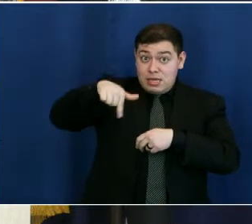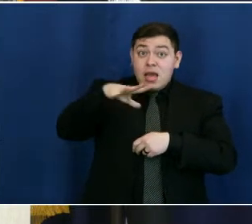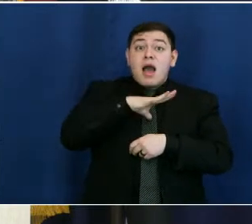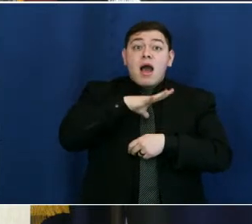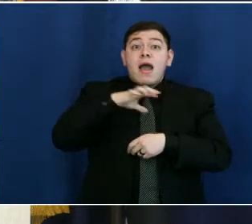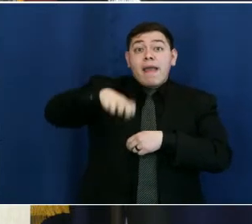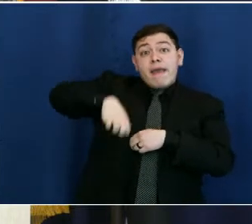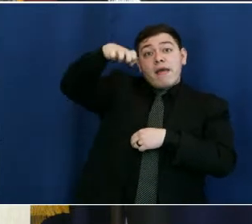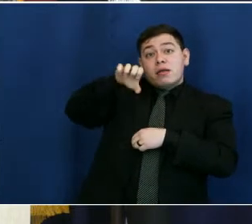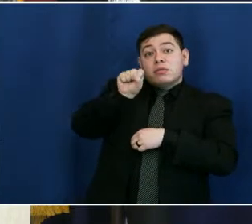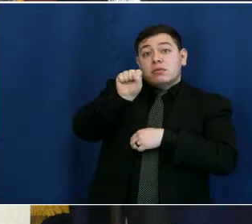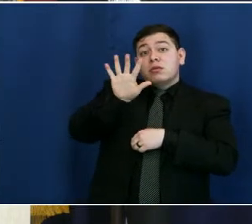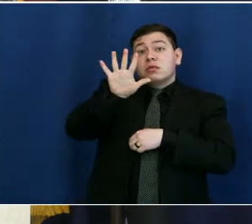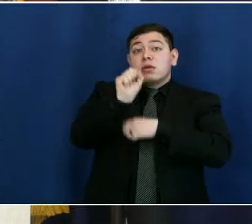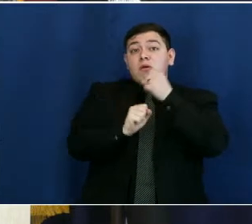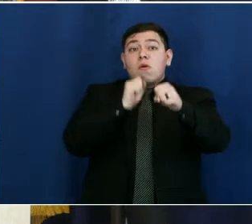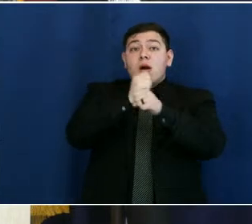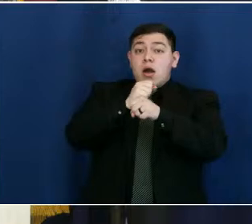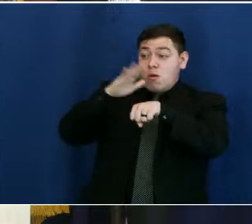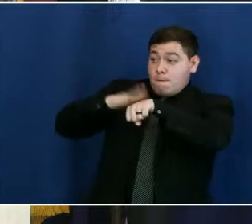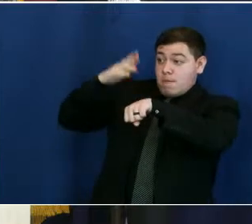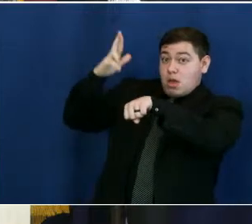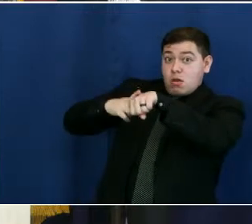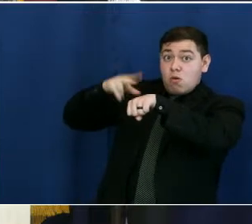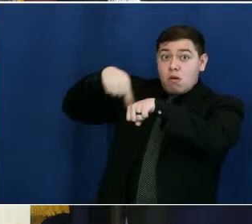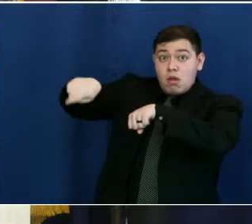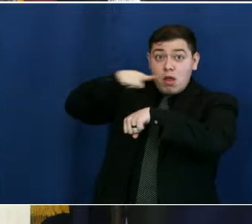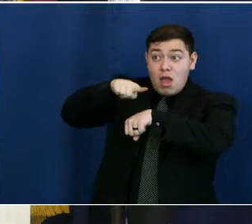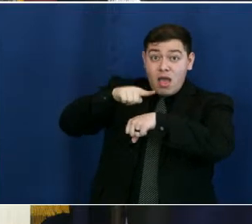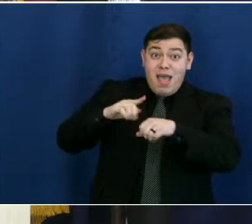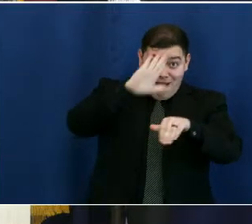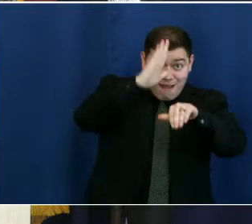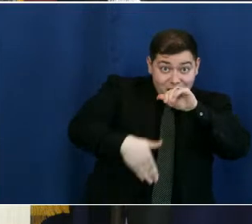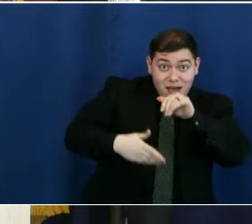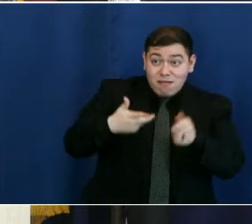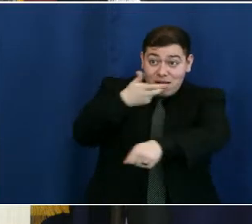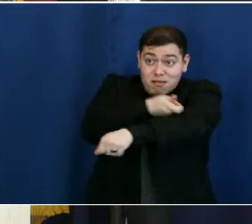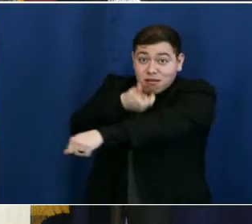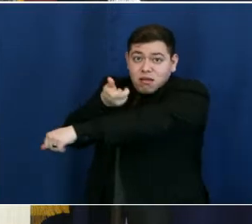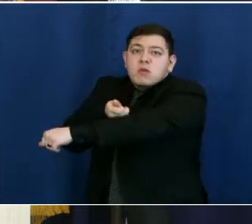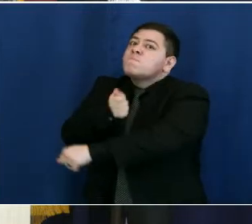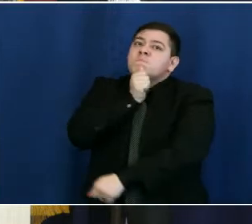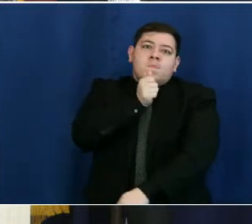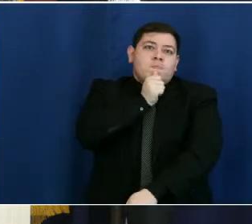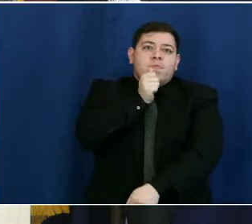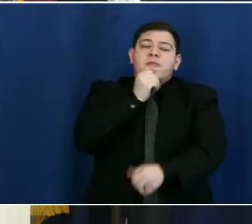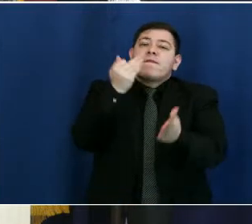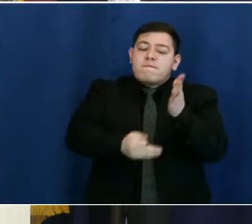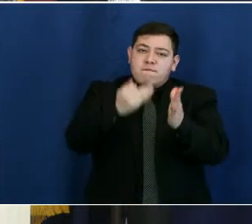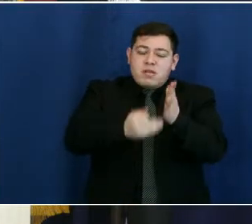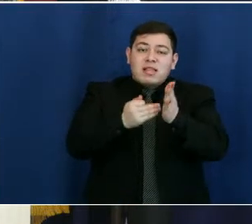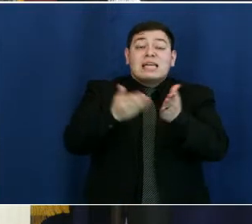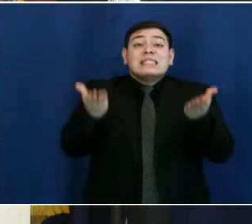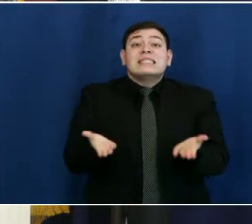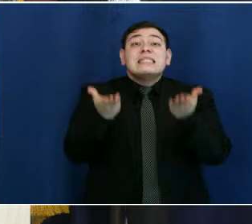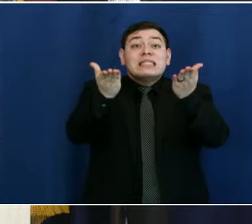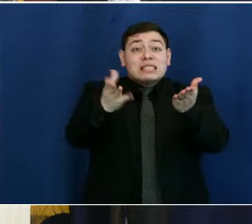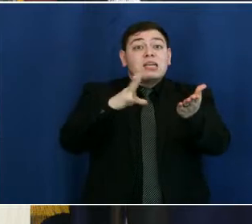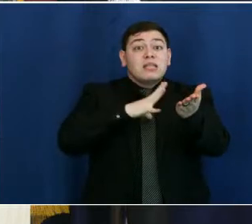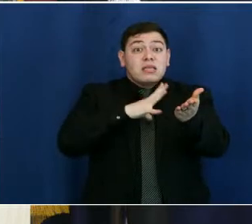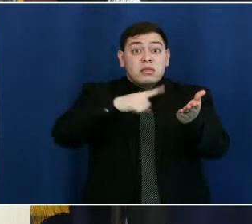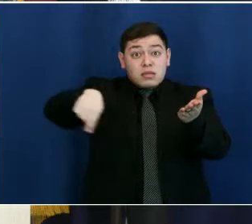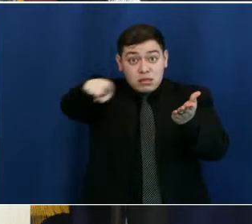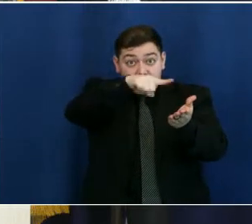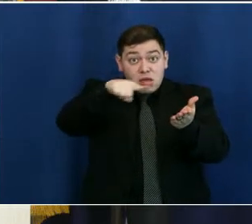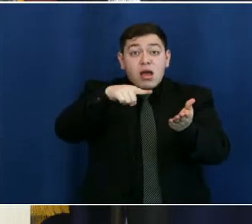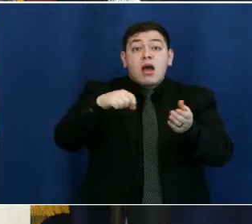quiero realmente enfatizar lo importante que es vacunarse, especialmente a este grupo de 65 años o más, ya